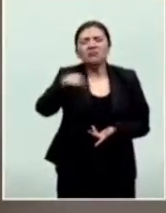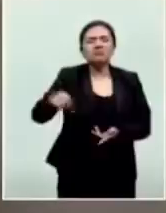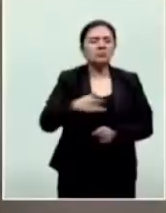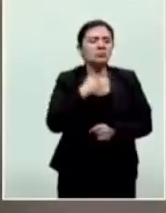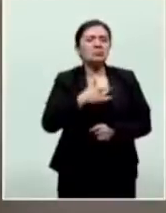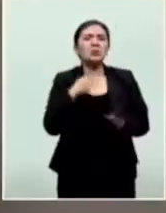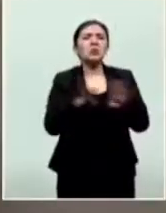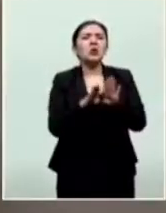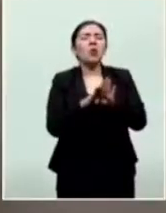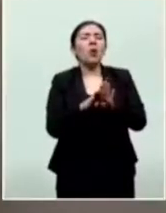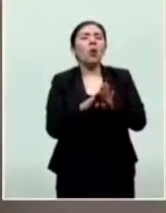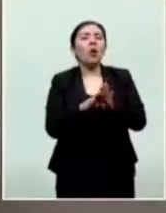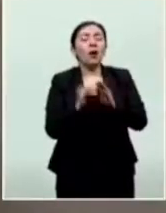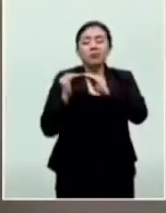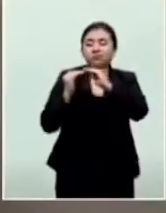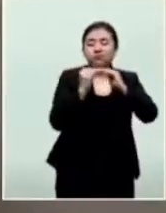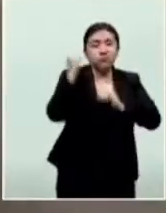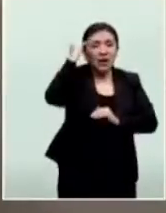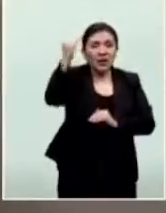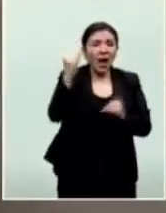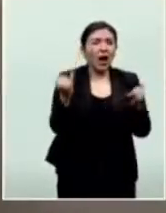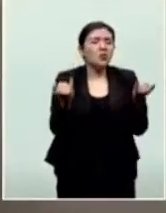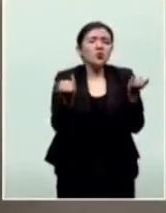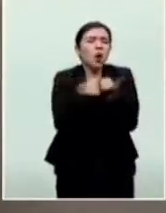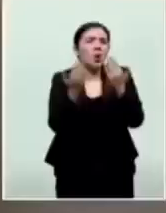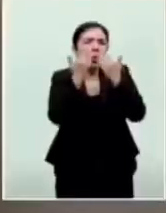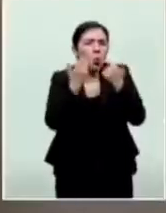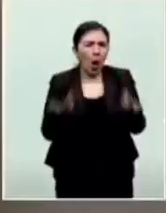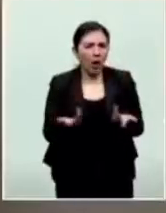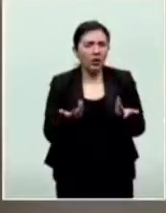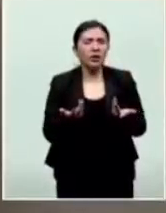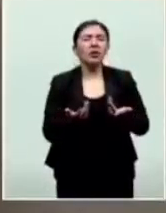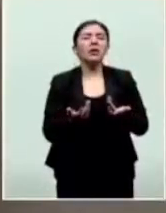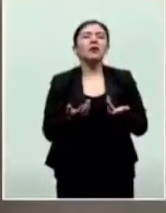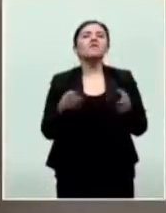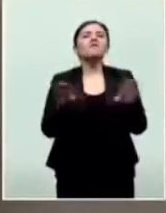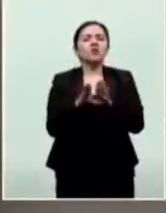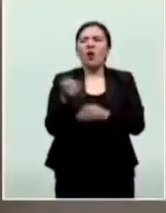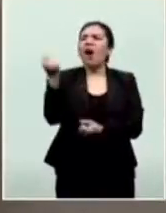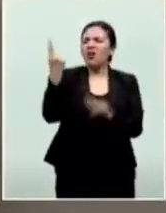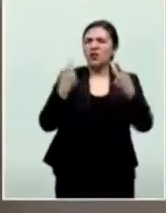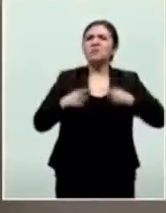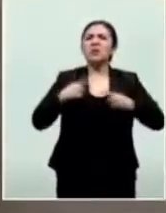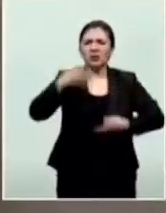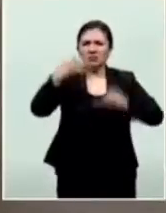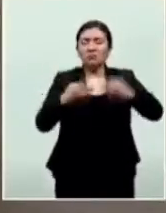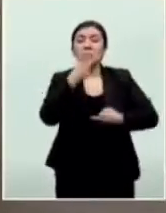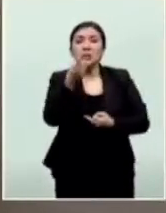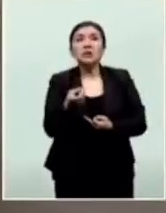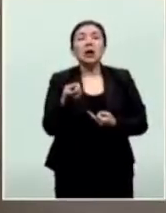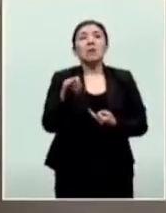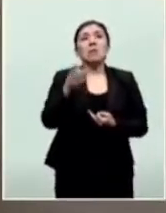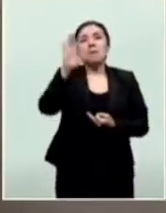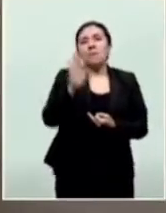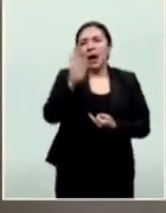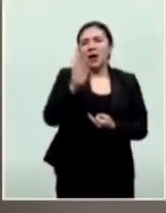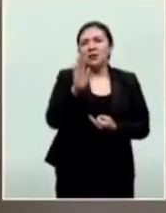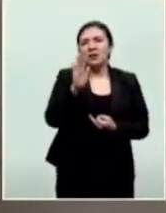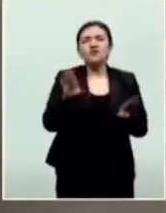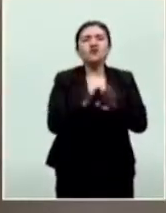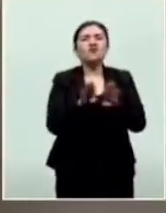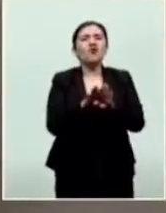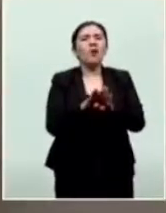un argumento homogéneo. Hubo algún ministro que consideró que había